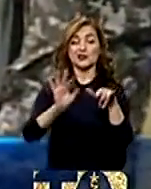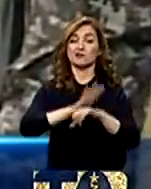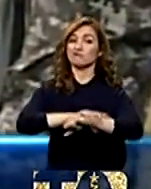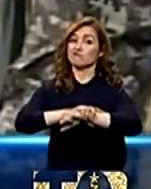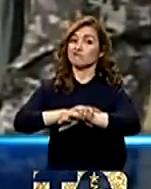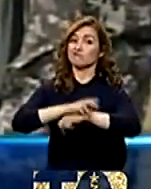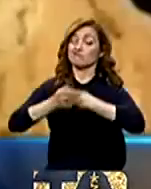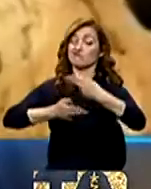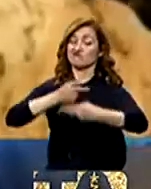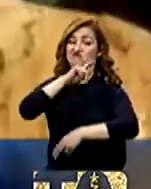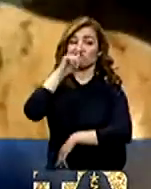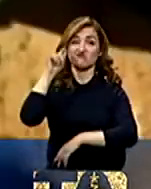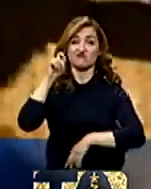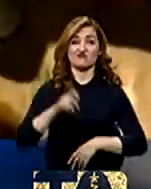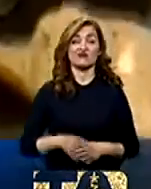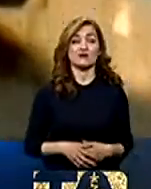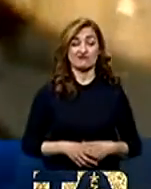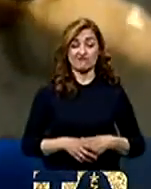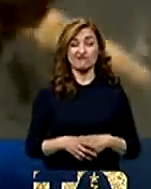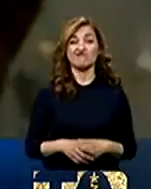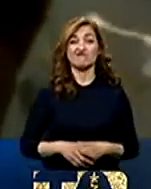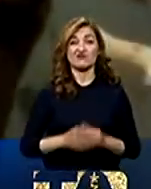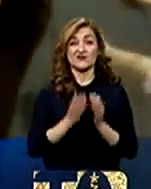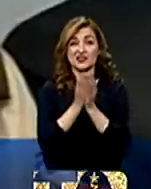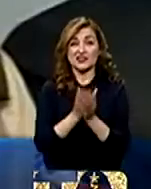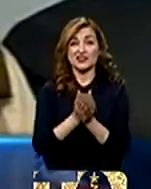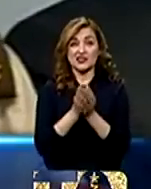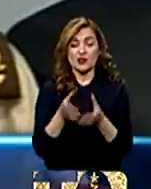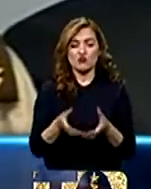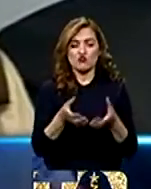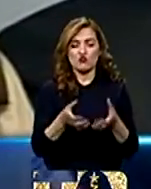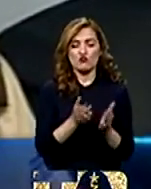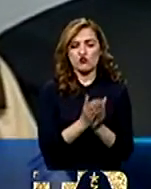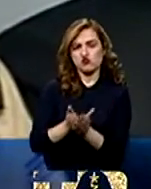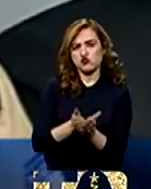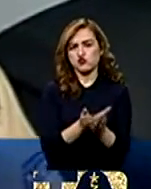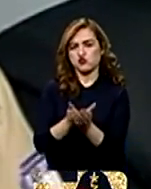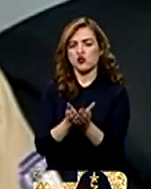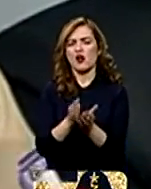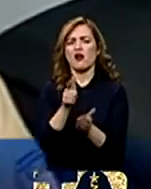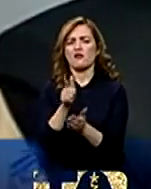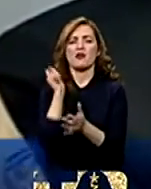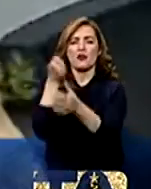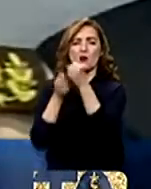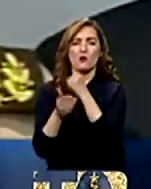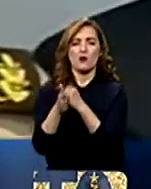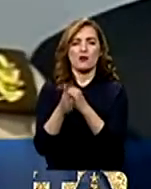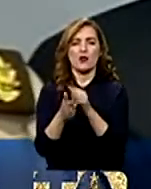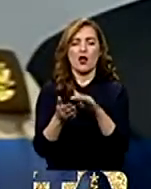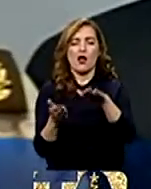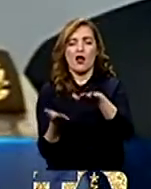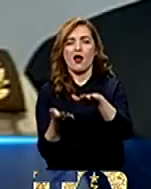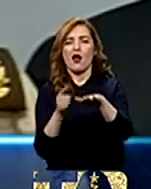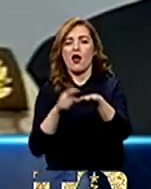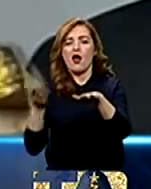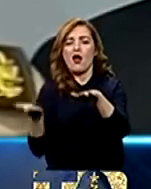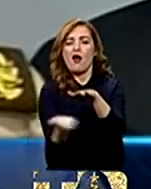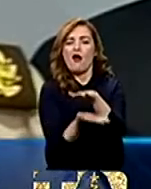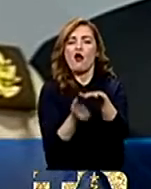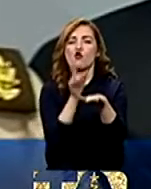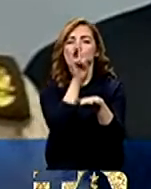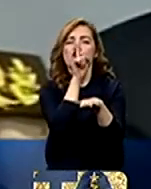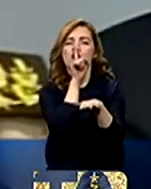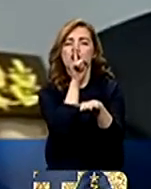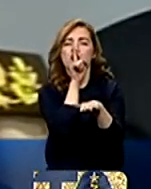por narcotráfico. Ellos pasaban droga por alta mar. Embarcaciones pesqueras con doble fondo, que permite que las drogas